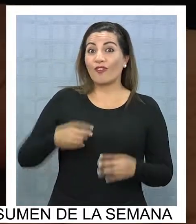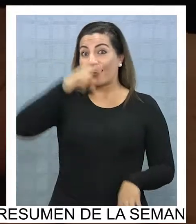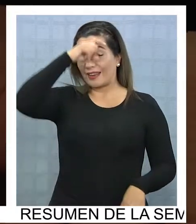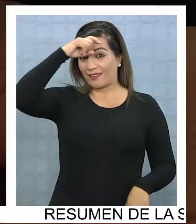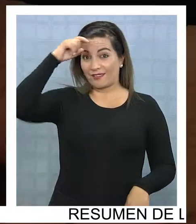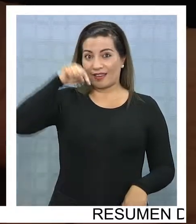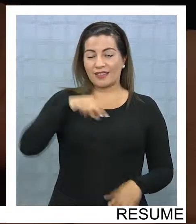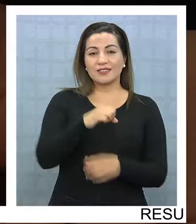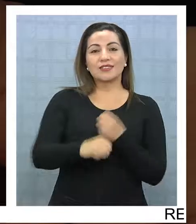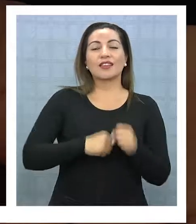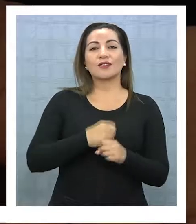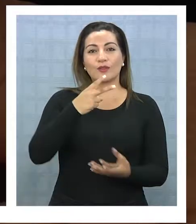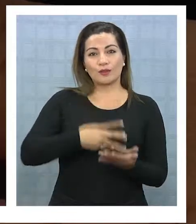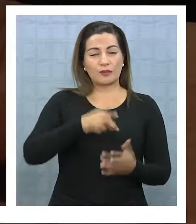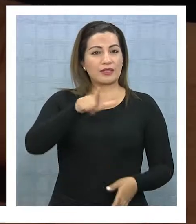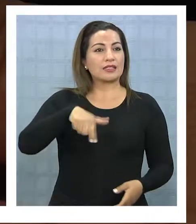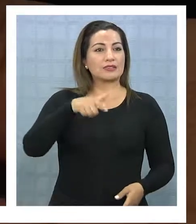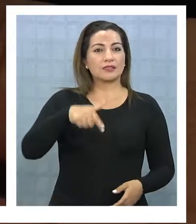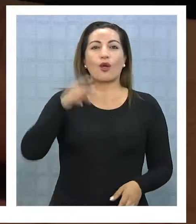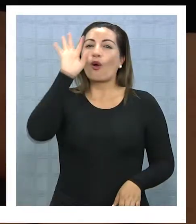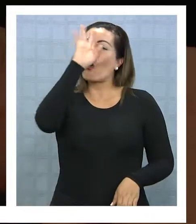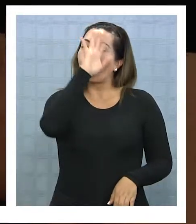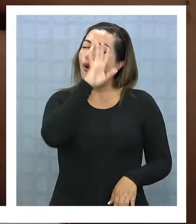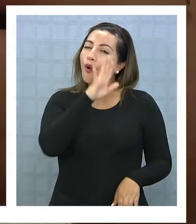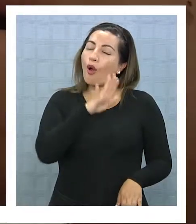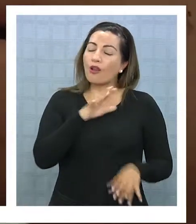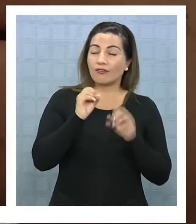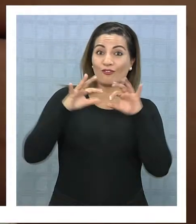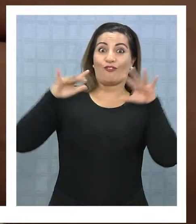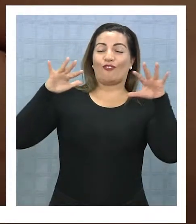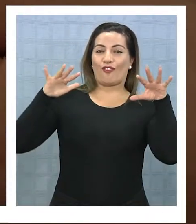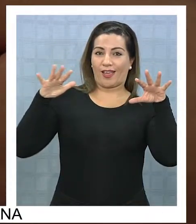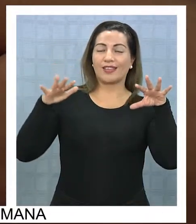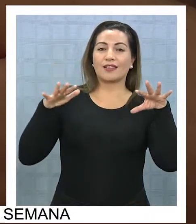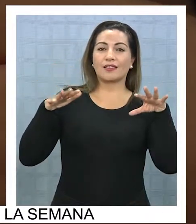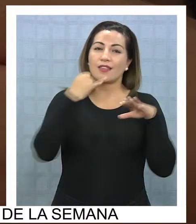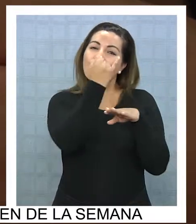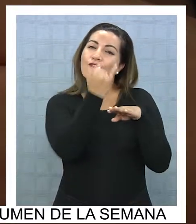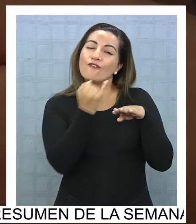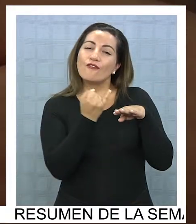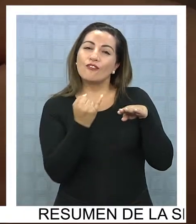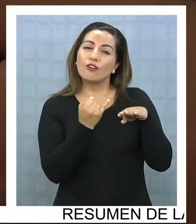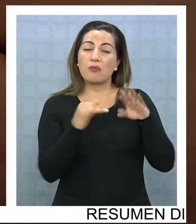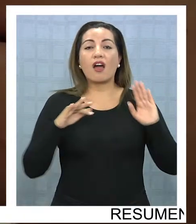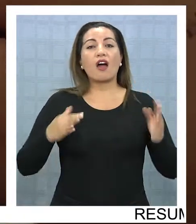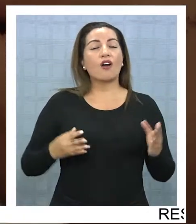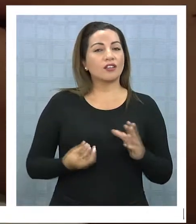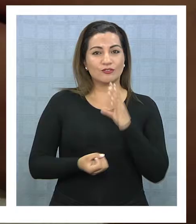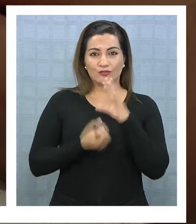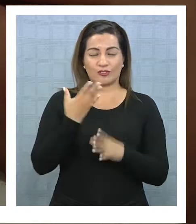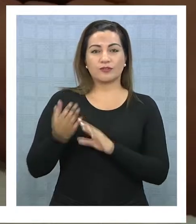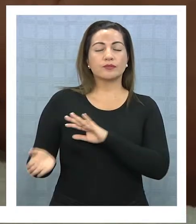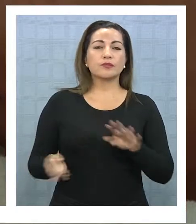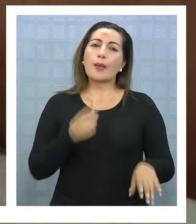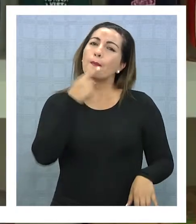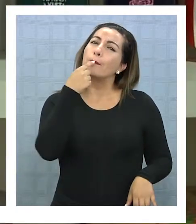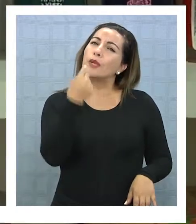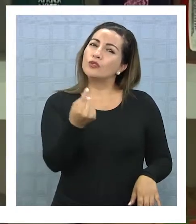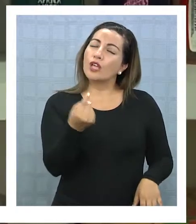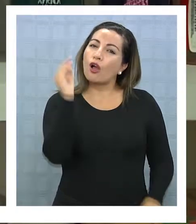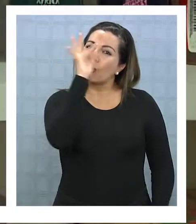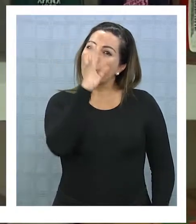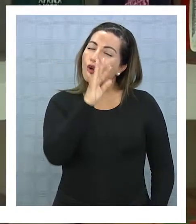veranear este 2017. Y es que los colores vivos y diseños al parecer ya son un clásico. Oiga, ¿cuál es la tendencia en